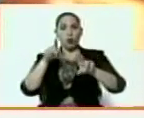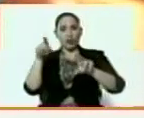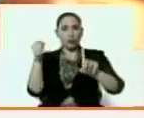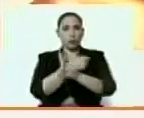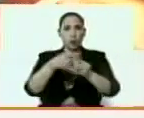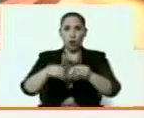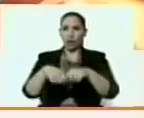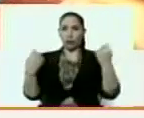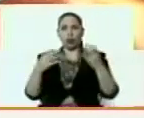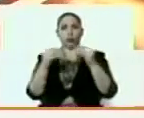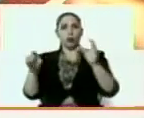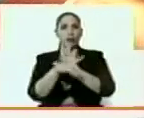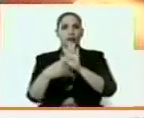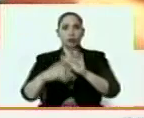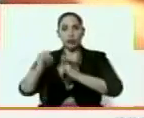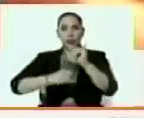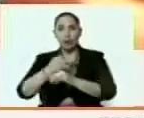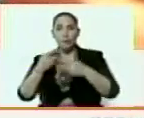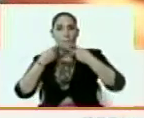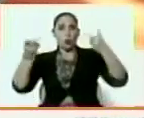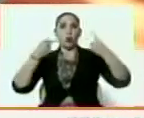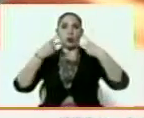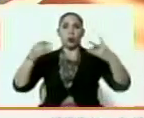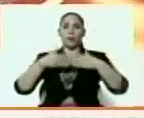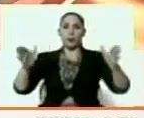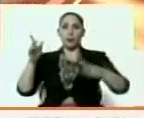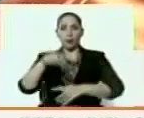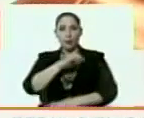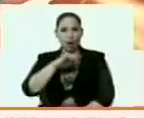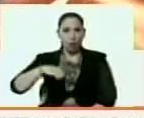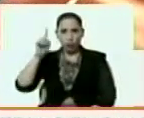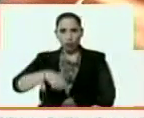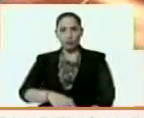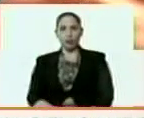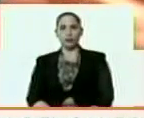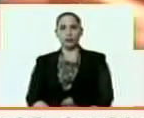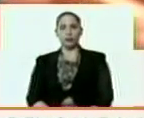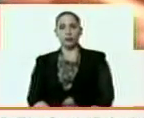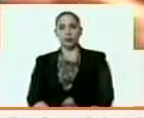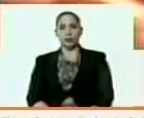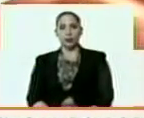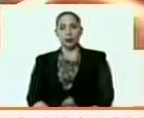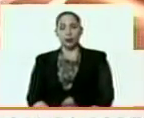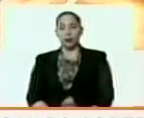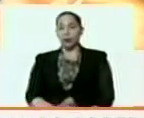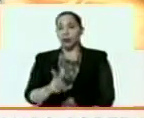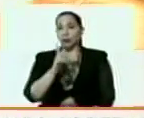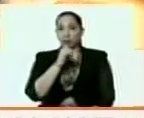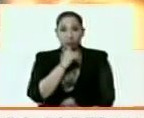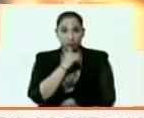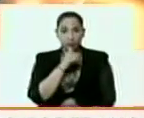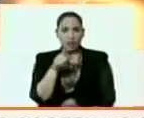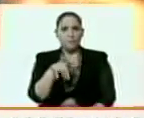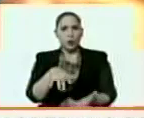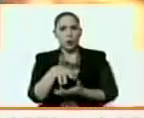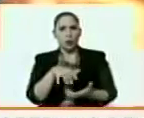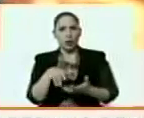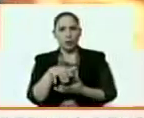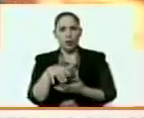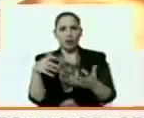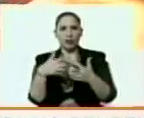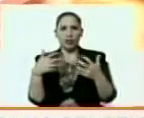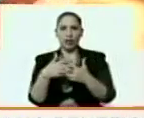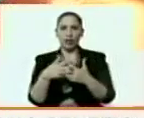de todo el derecho internacional público y privado también. Pero además, ni siquiera, Maripili, en las situaciones de guerra se evitan los